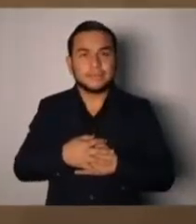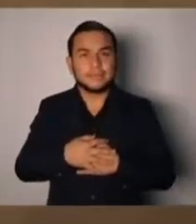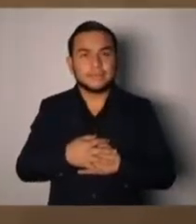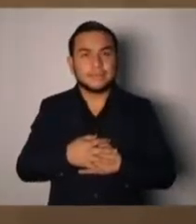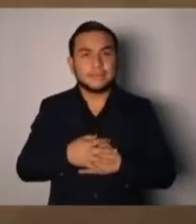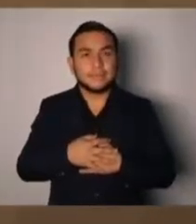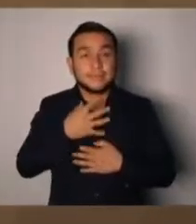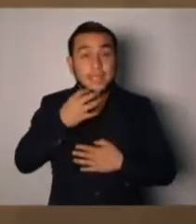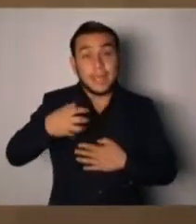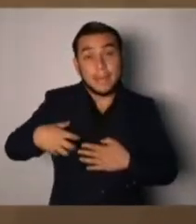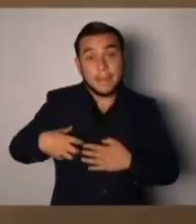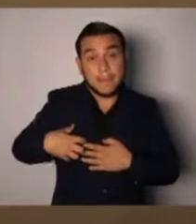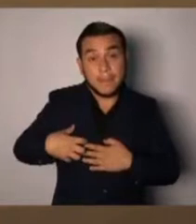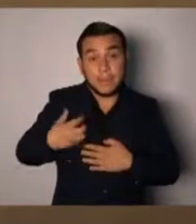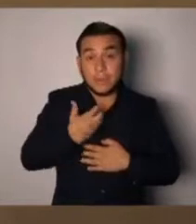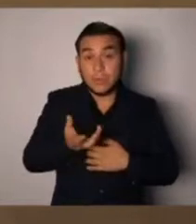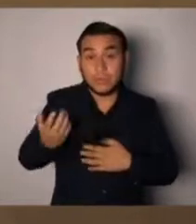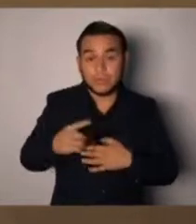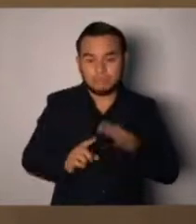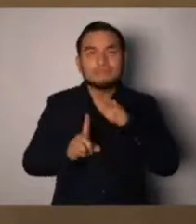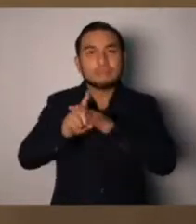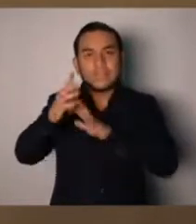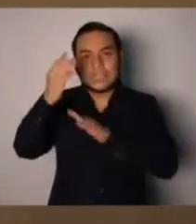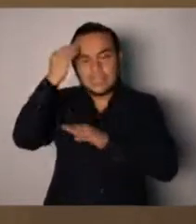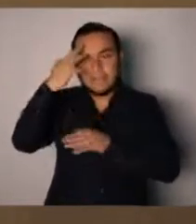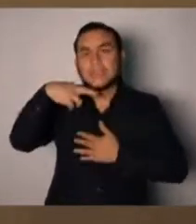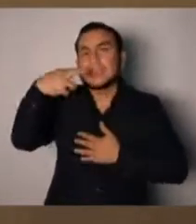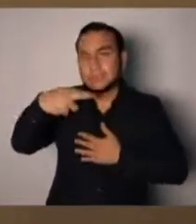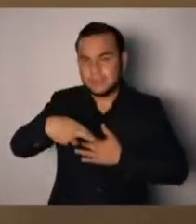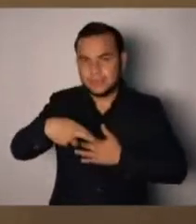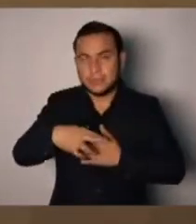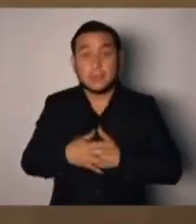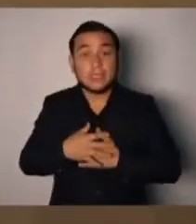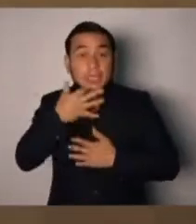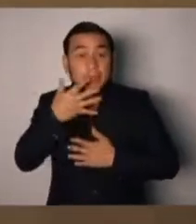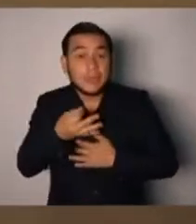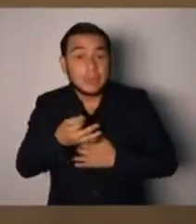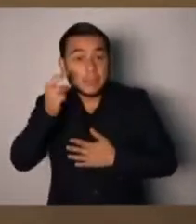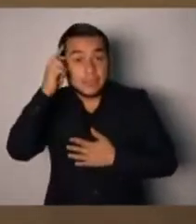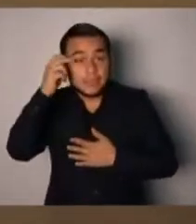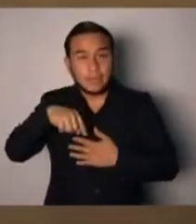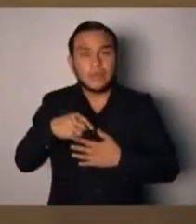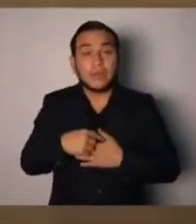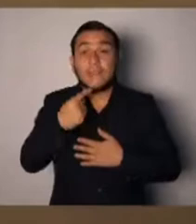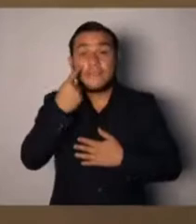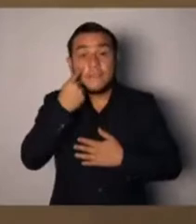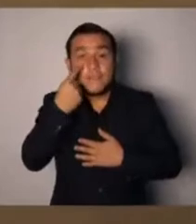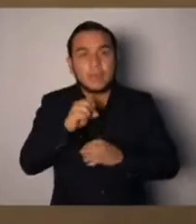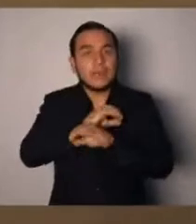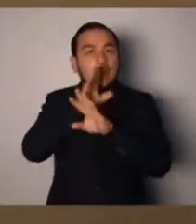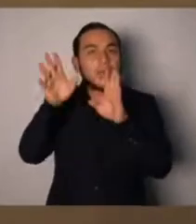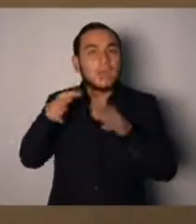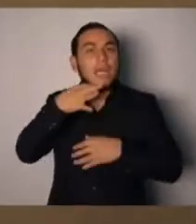la mentira tiene patas cortas y la verdad siempre al alcance bueno es hora que la verdad alcance la mentira